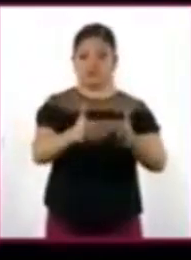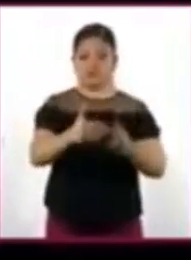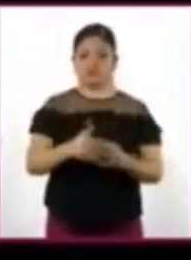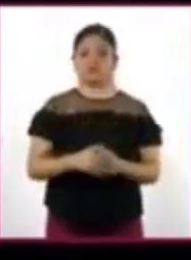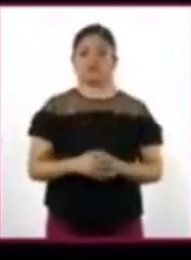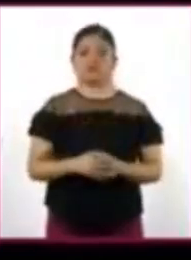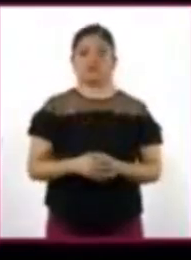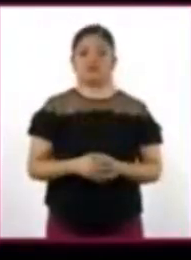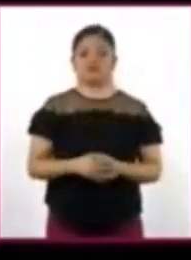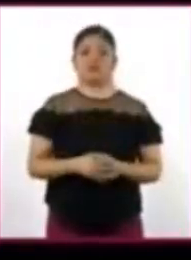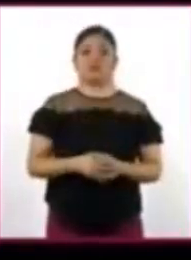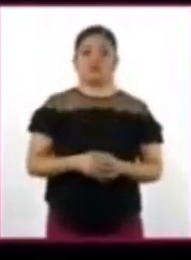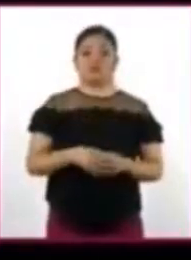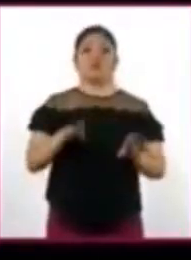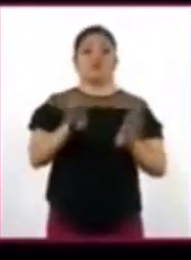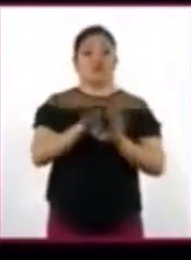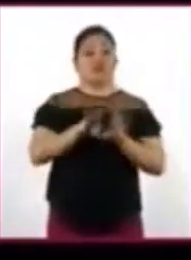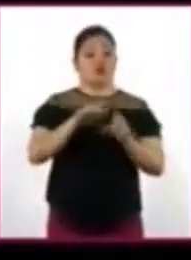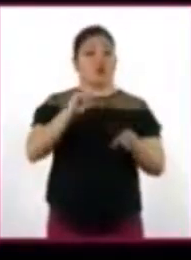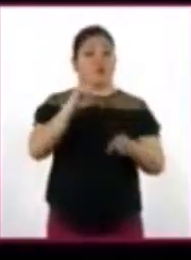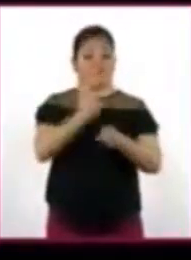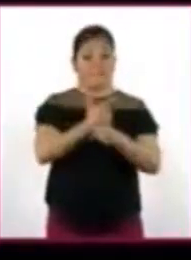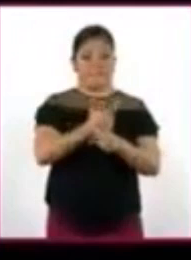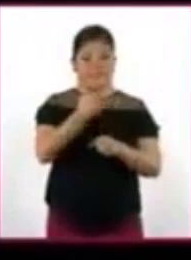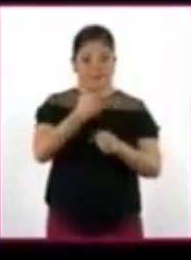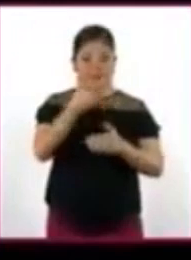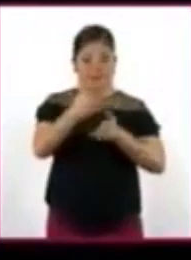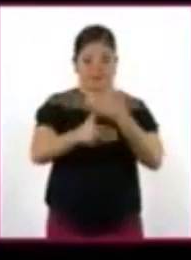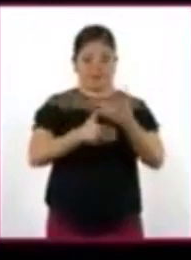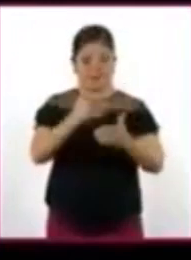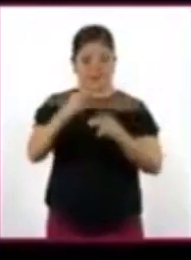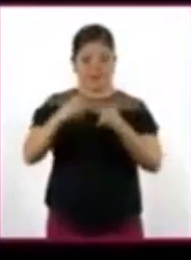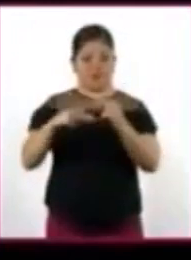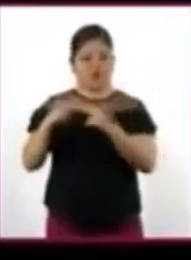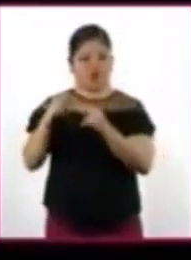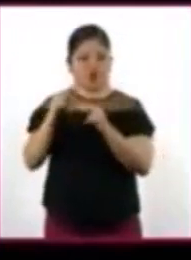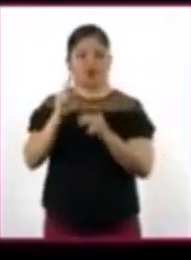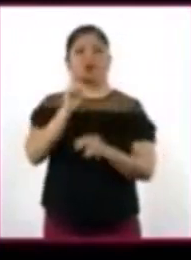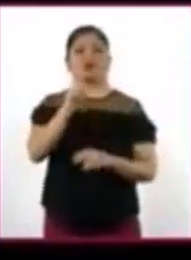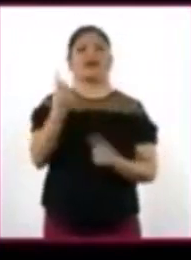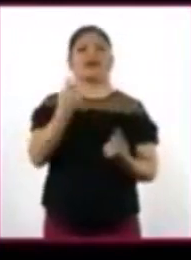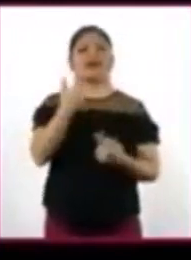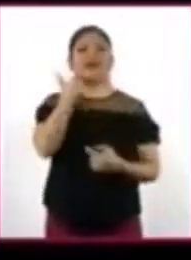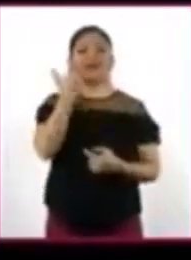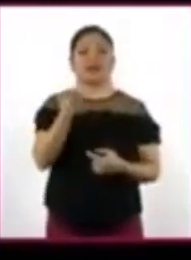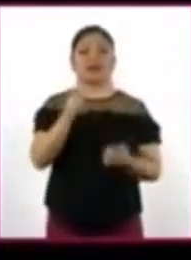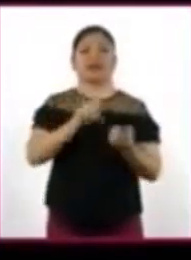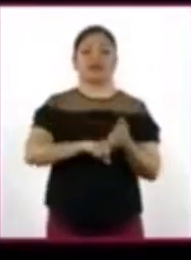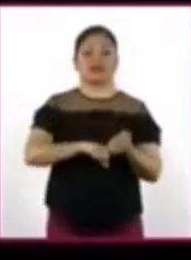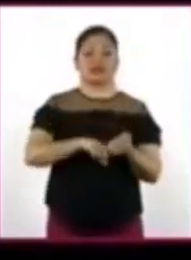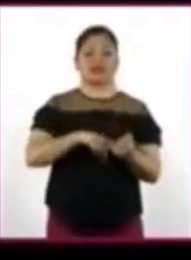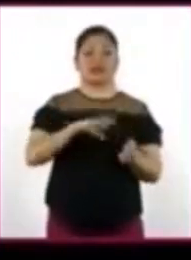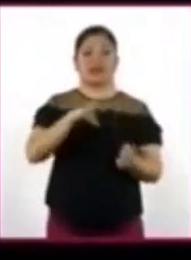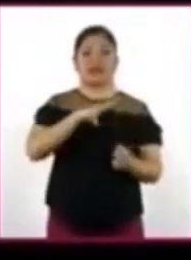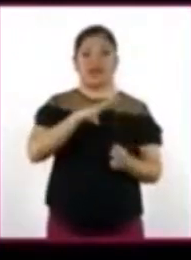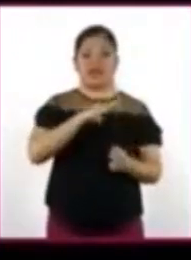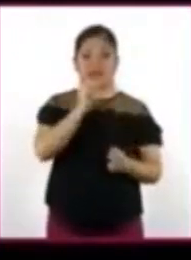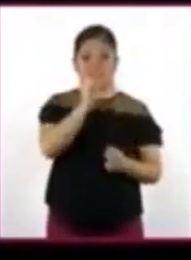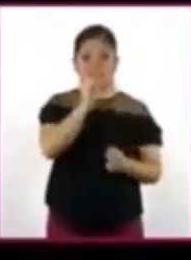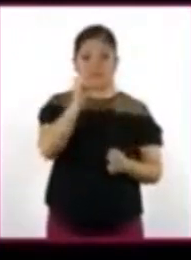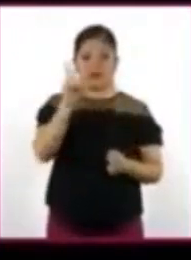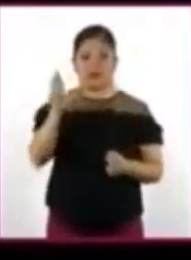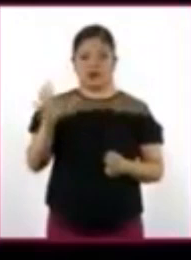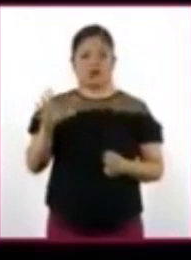bloques? Y bueno, para sacar el patrón de esta secuencia de bloques, ¿qué es lo que queremos? Lo que queremos es saber cuántos bloques va a haber